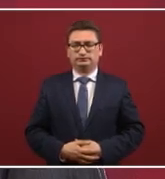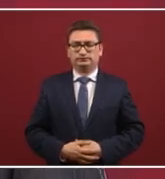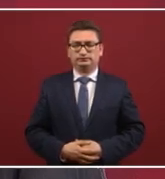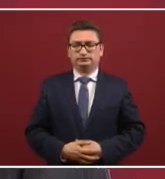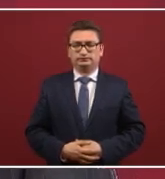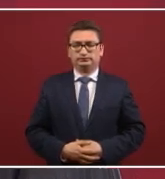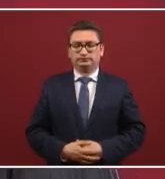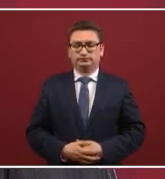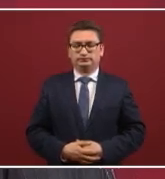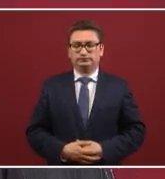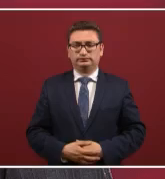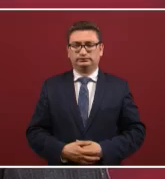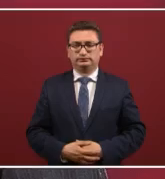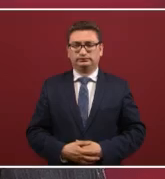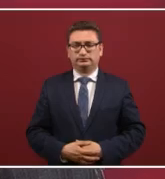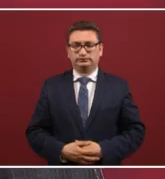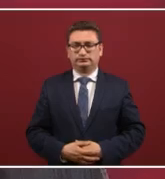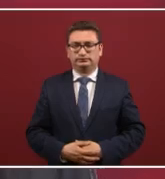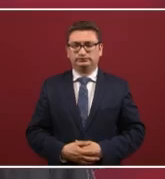Miren,